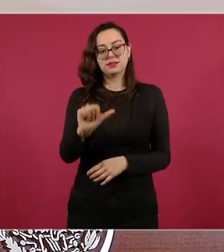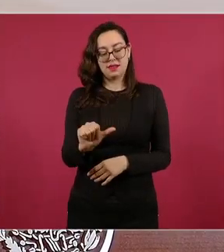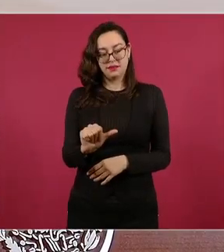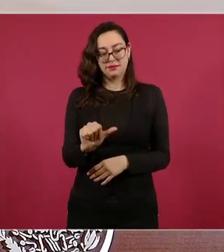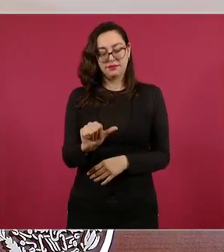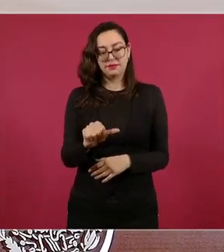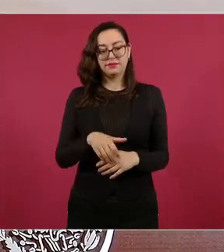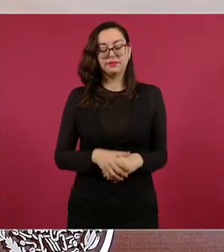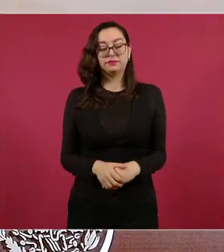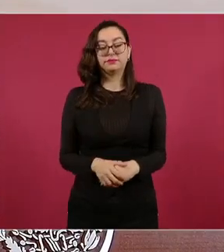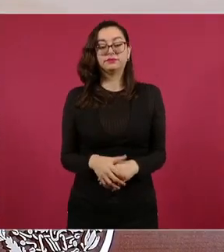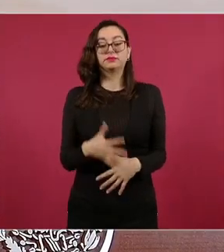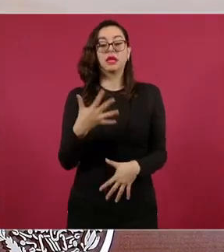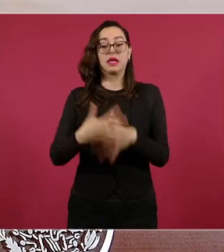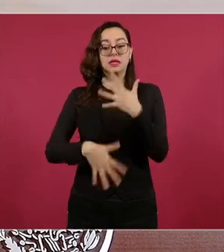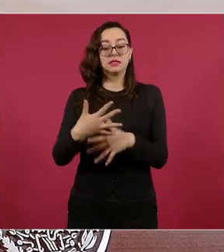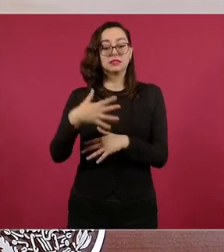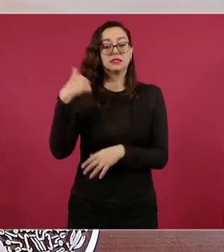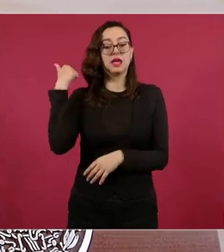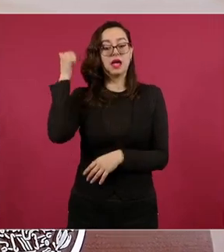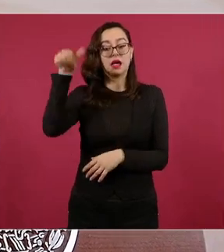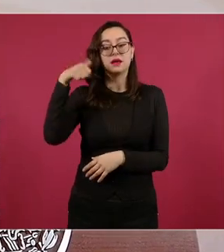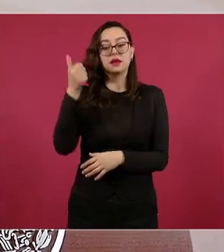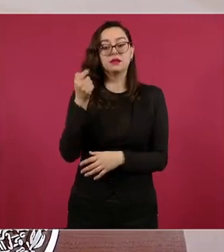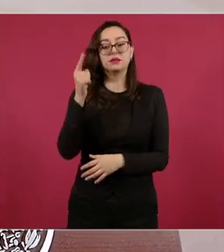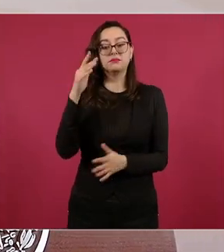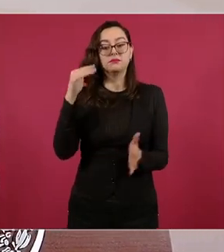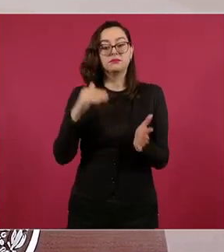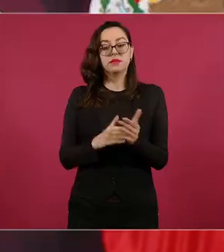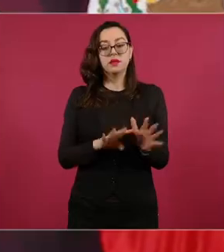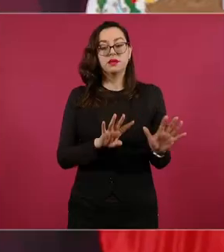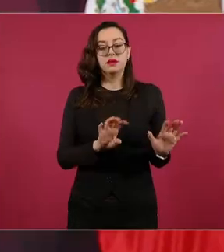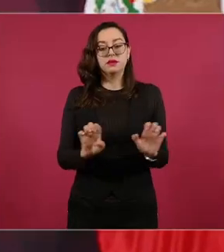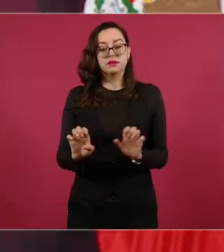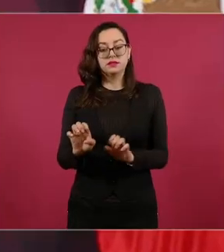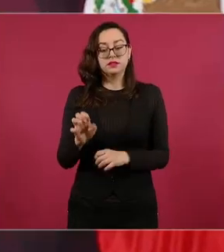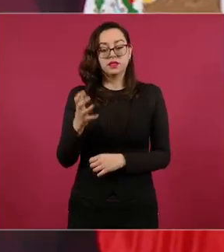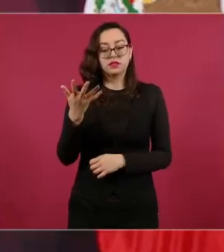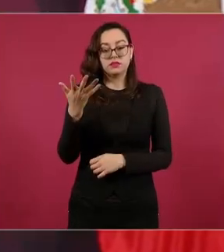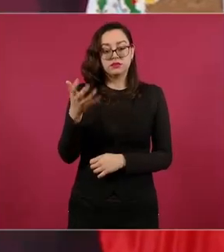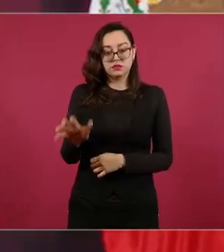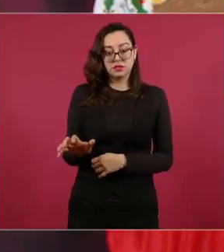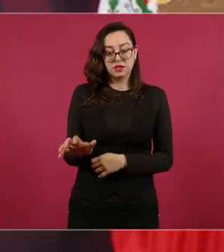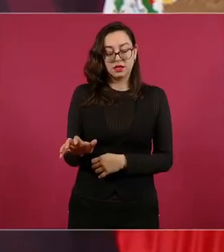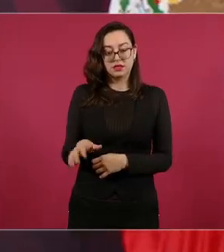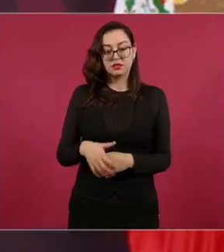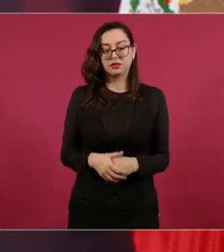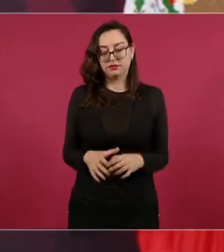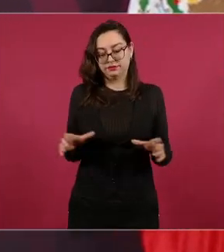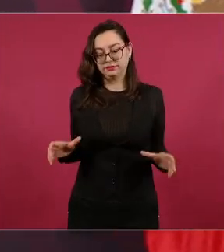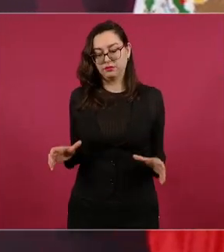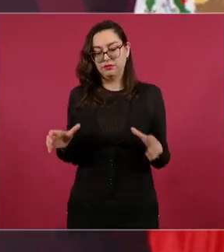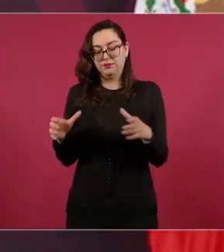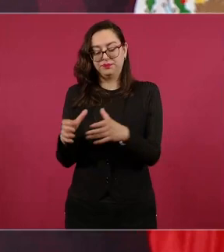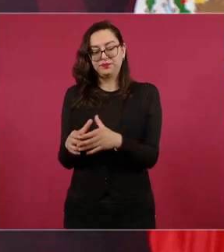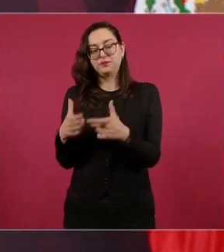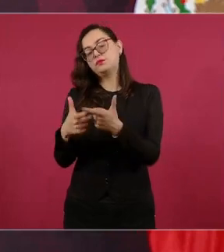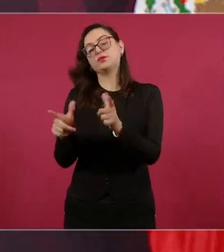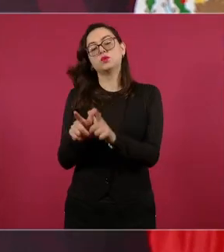El 15 de abril de 1910 a la convención del partido antireleccionista